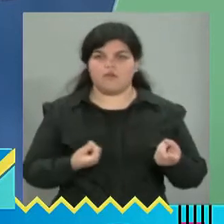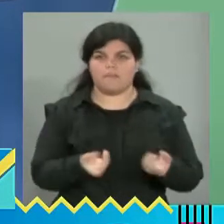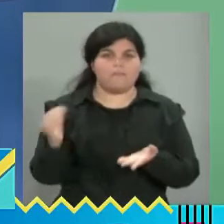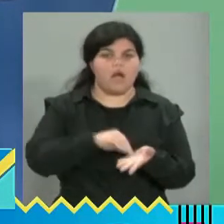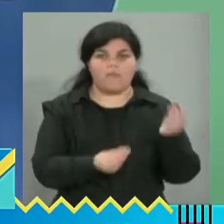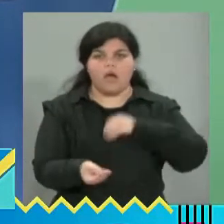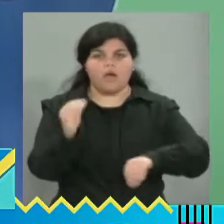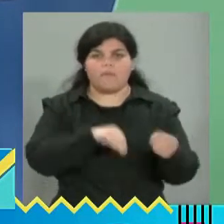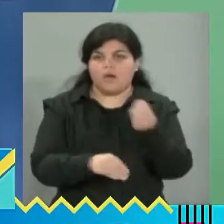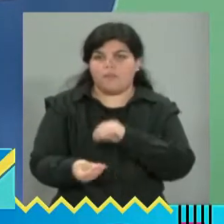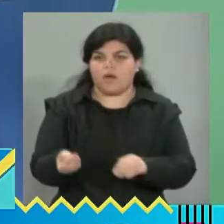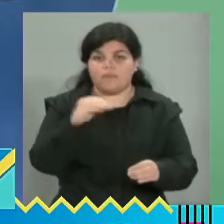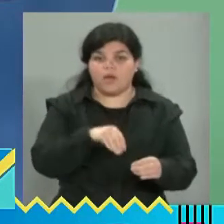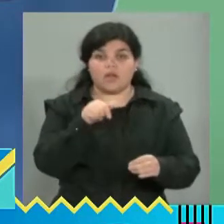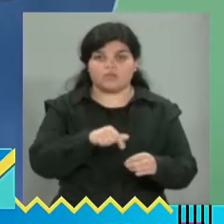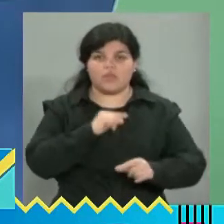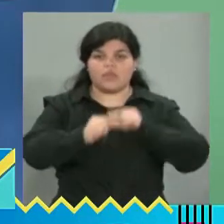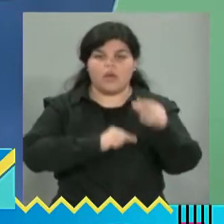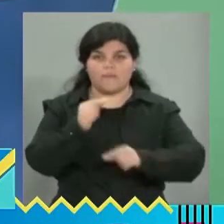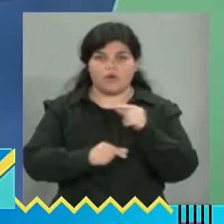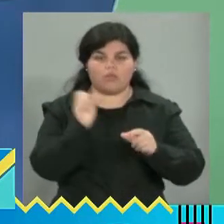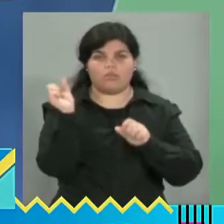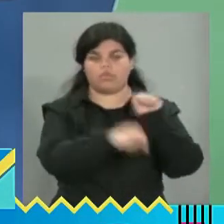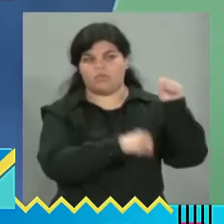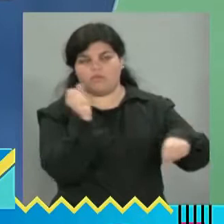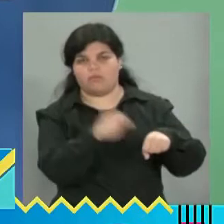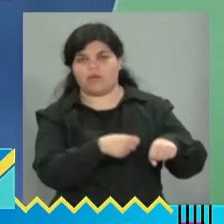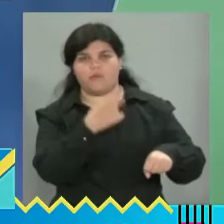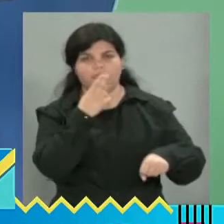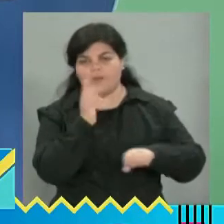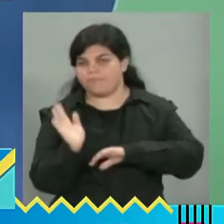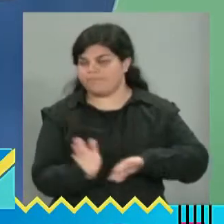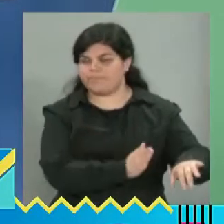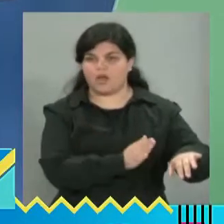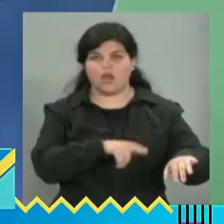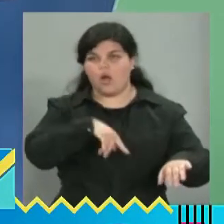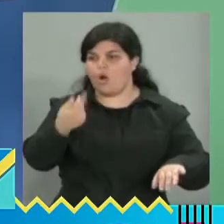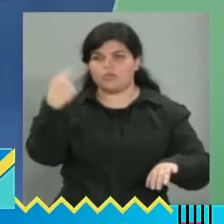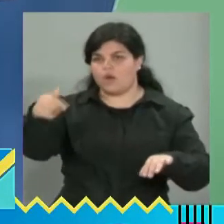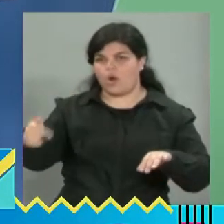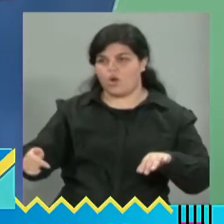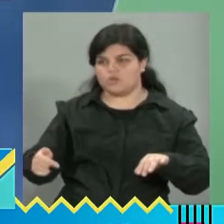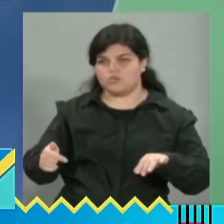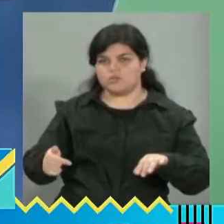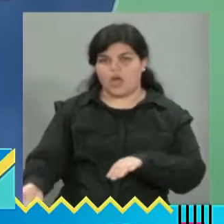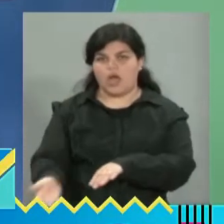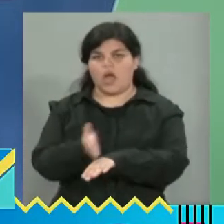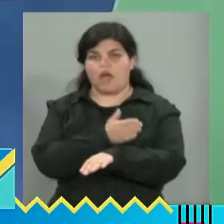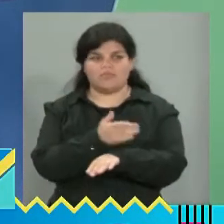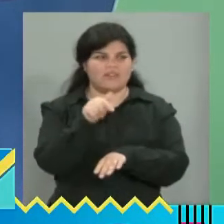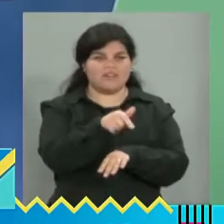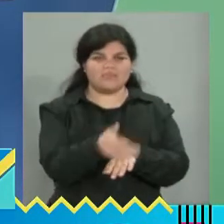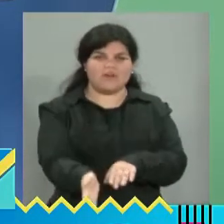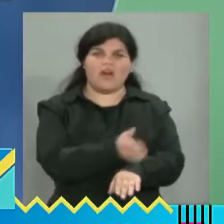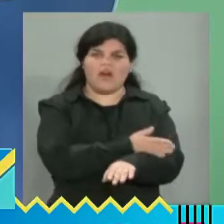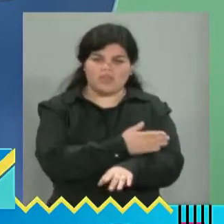van tomando importancia otras situaciones de salud que van haciendo que esto que hace a lo preventivo vaya quedando en segunda